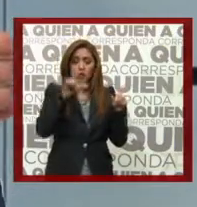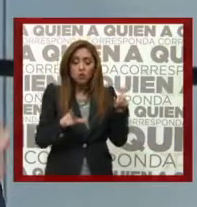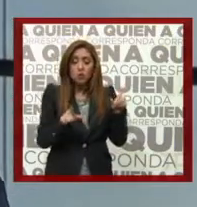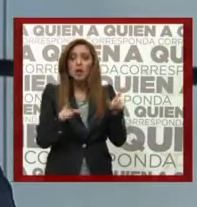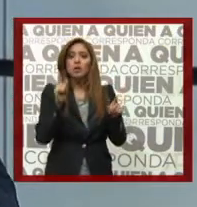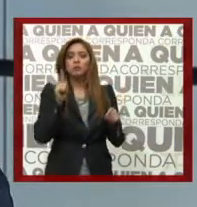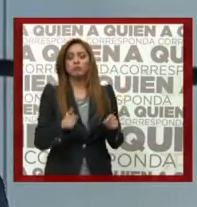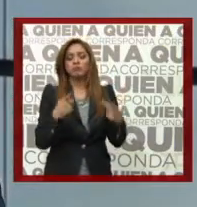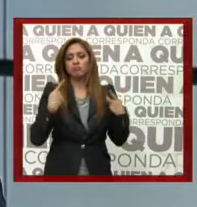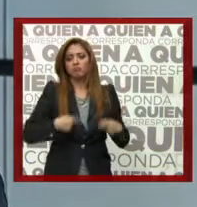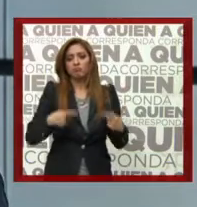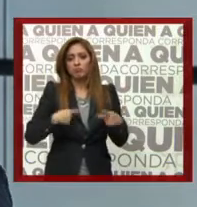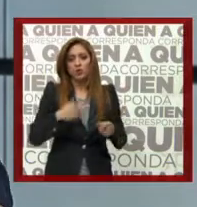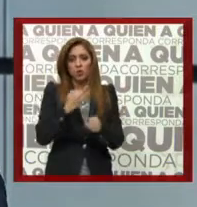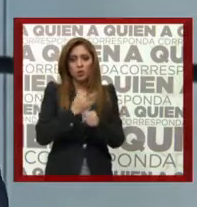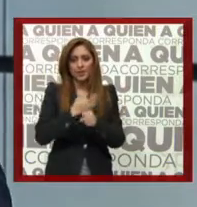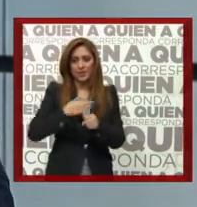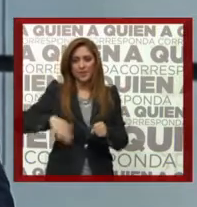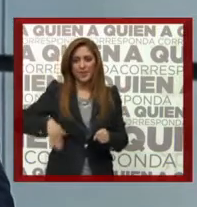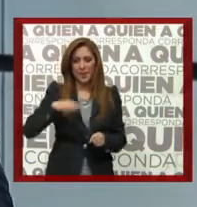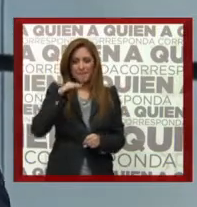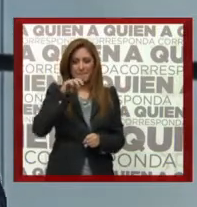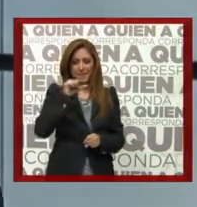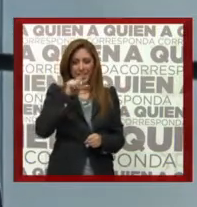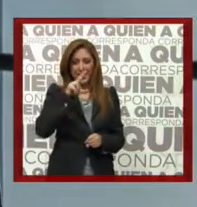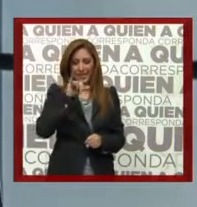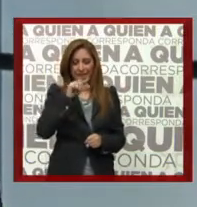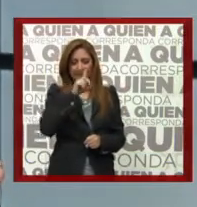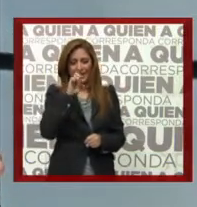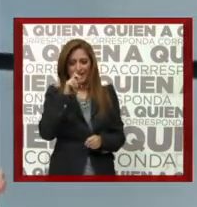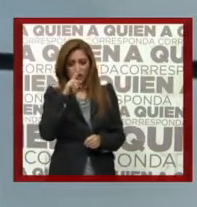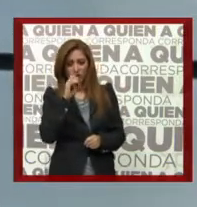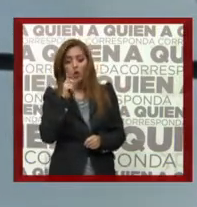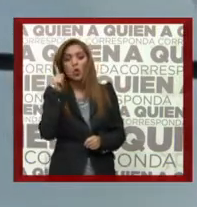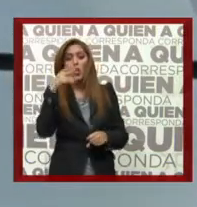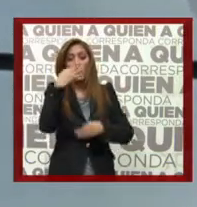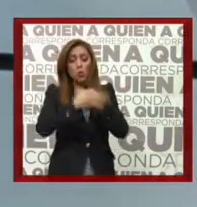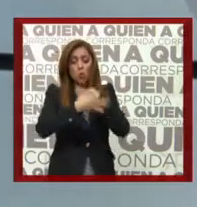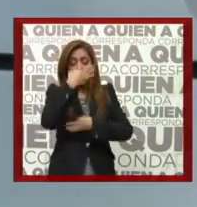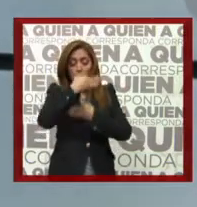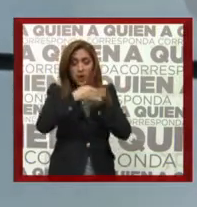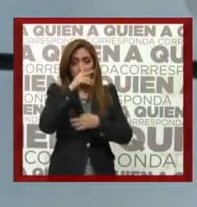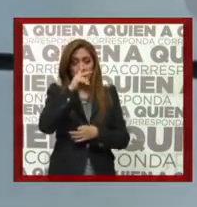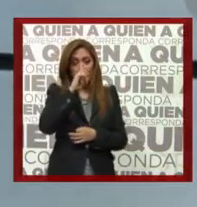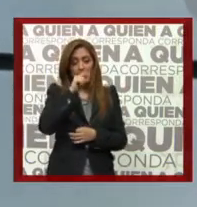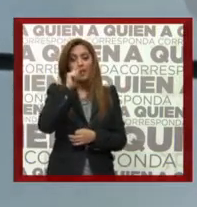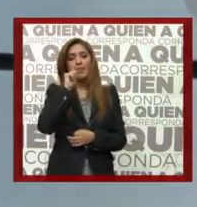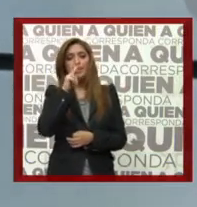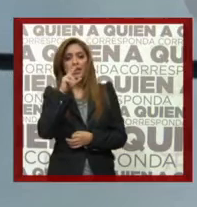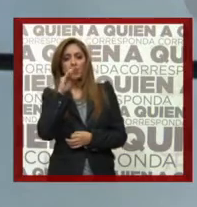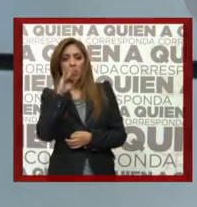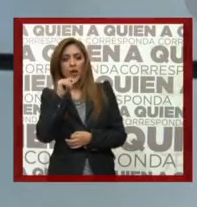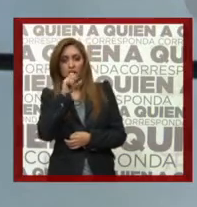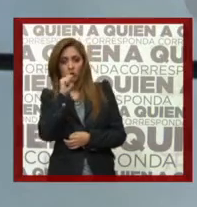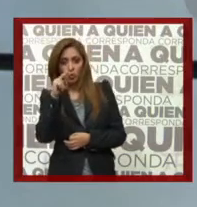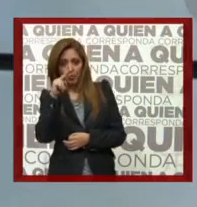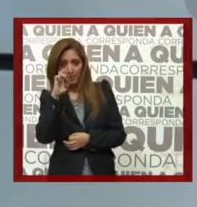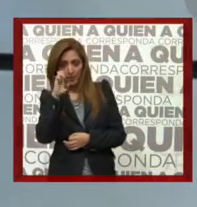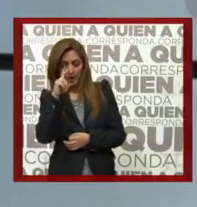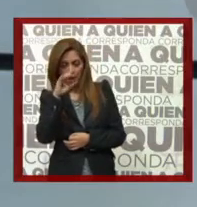donde, como nos comentaba hace un momento la maestra María Rocío Morales Hernández, juez 61º de lo penal del Tribunal Superior de Justicia de la Ciudad de